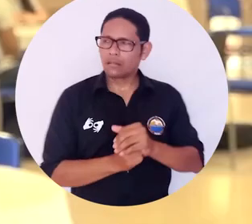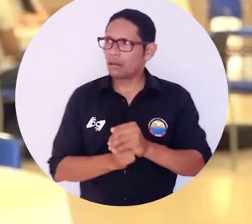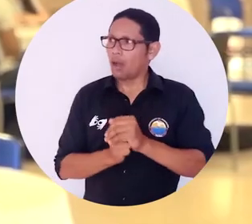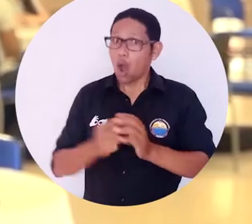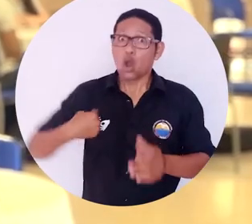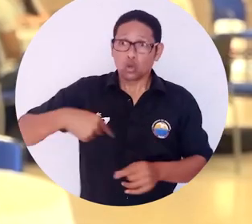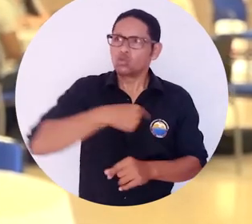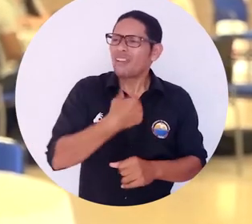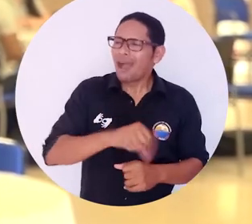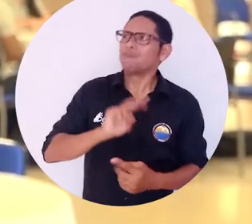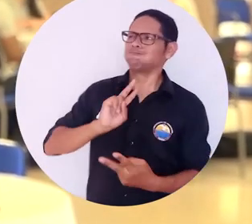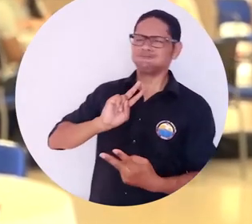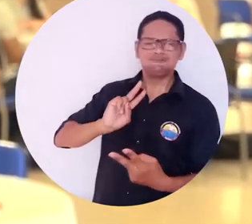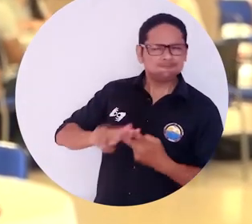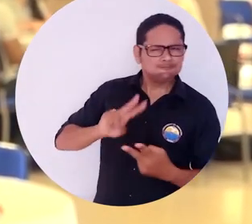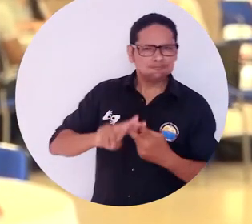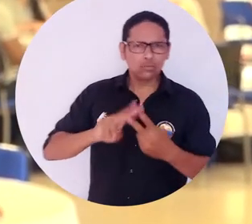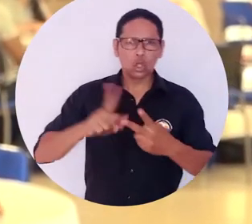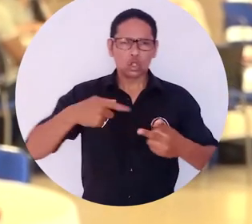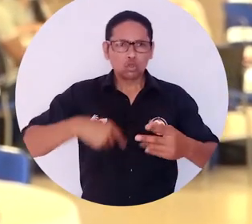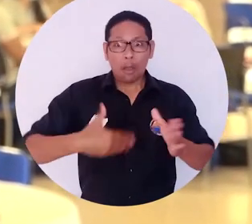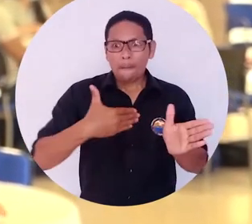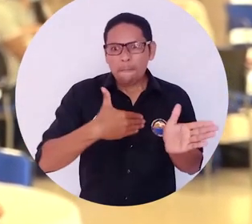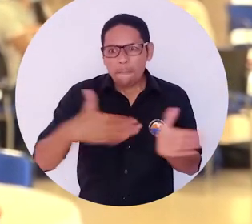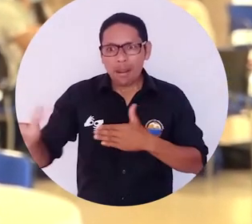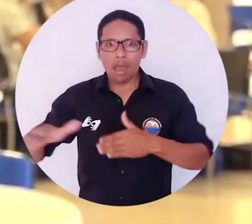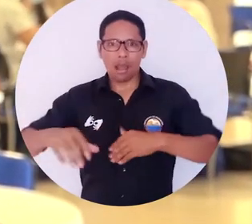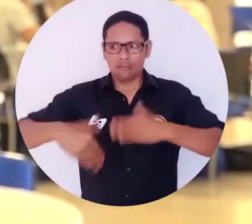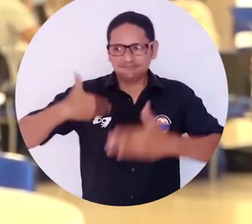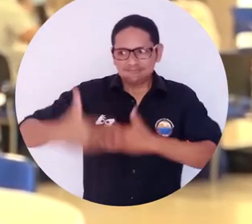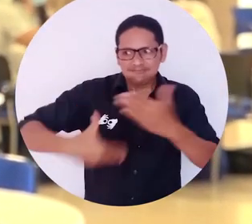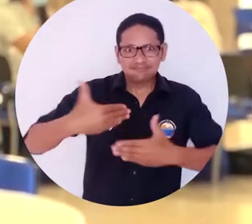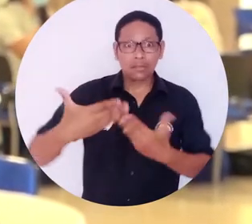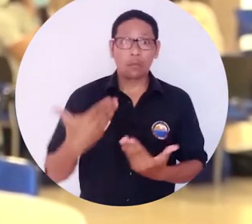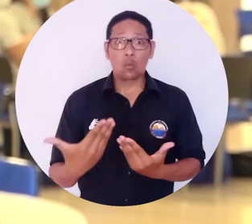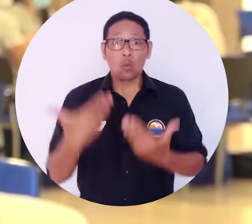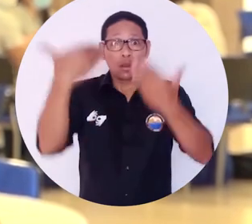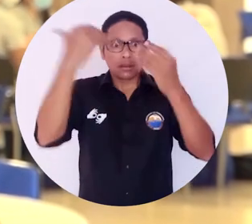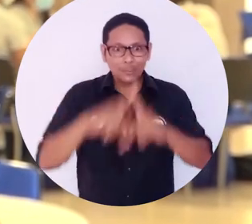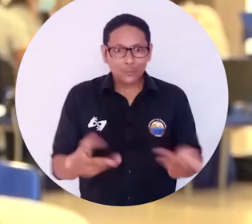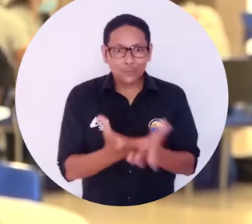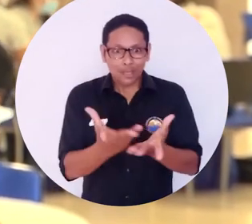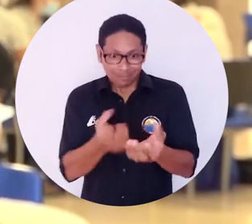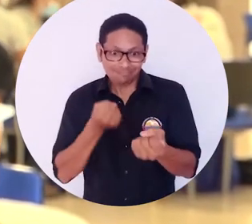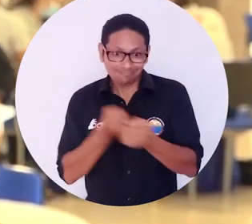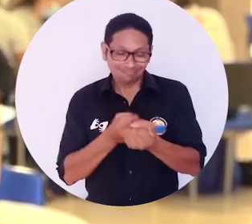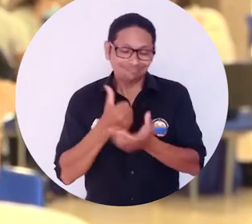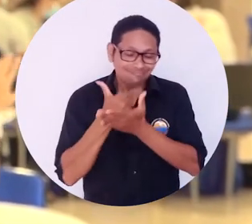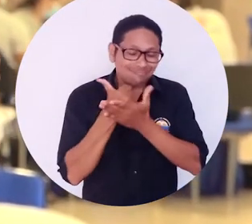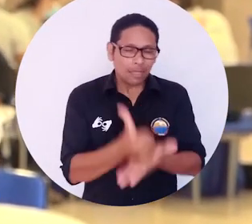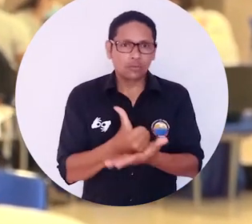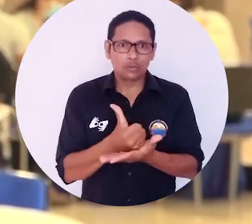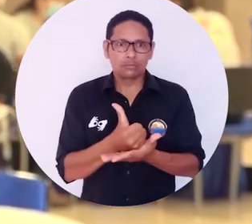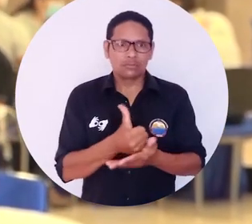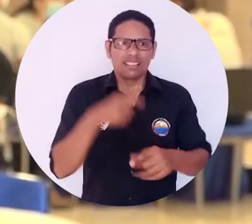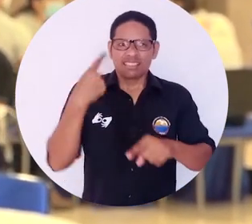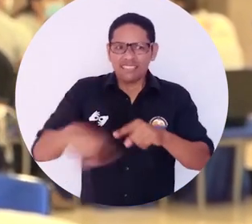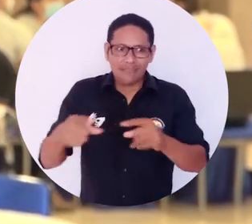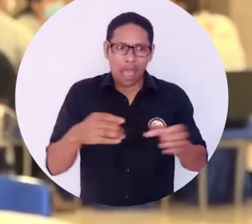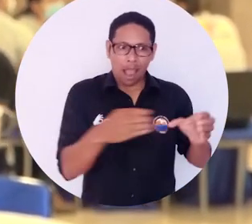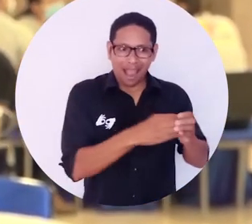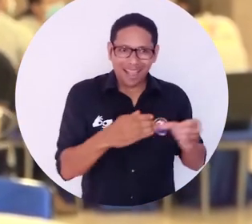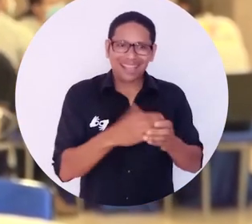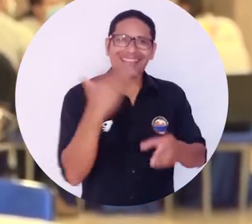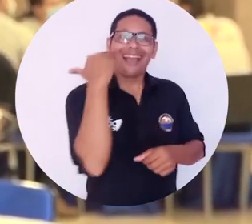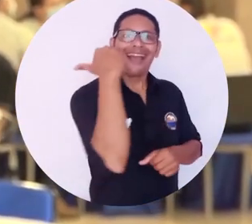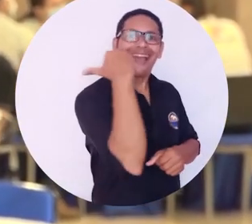que desde el Plan de Desarrollo se establecen bastantes acciones pertinentes para el estudiantado. Entonces, desde la Asociación Estudiantil de Mujeres